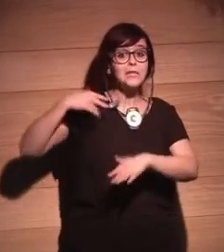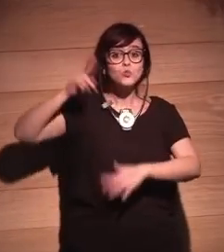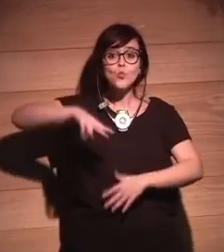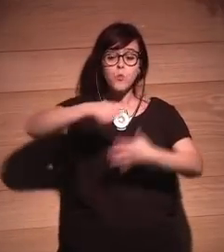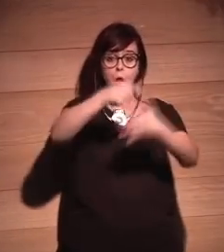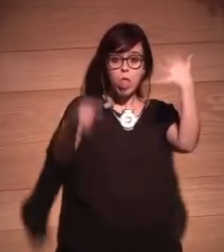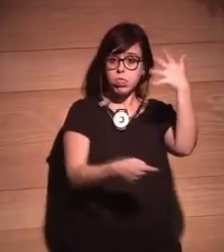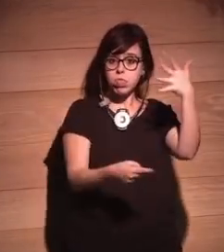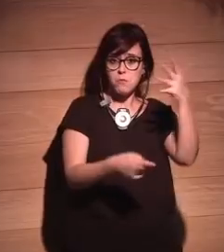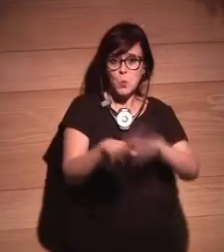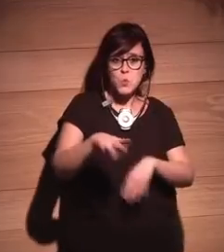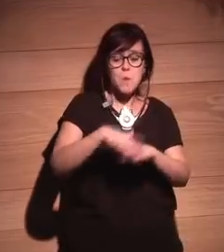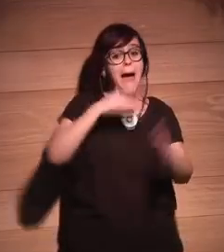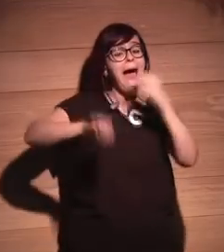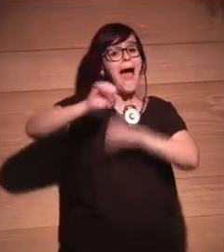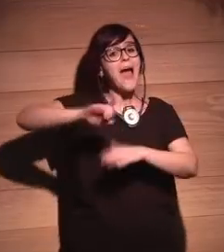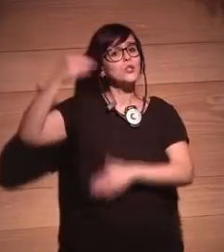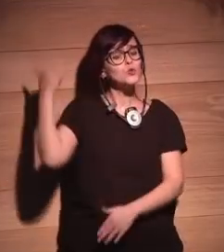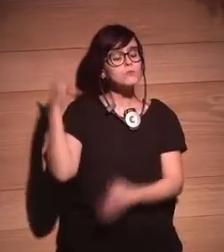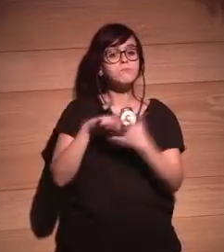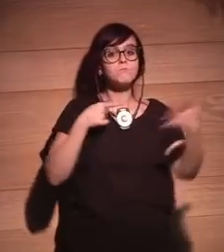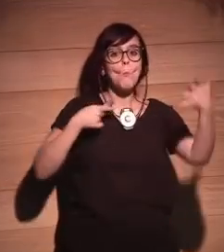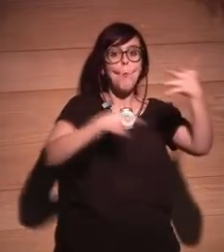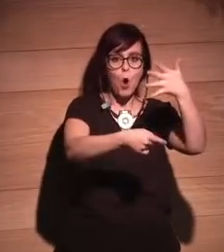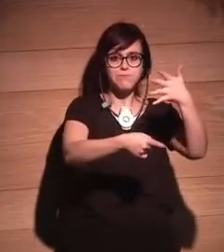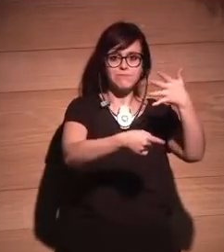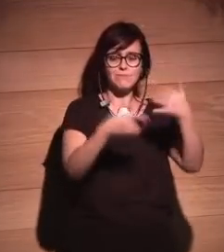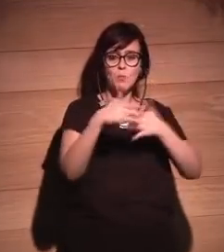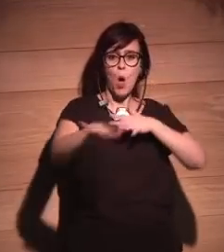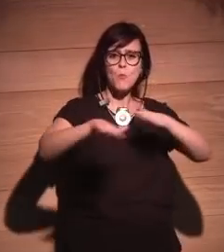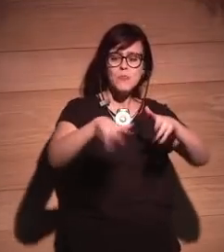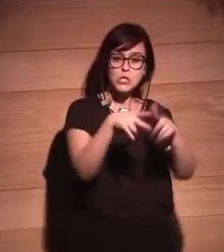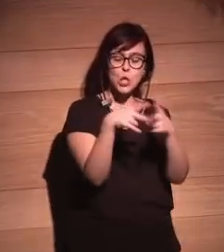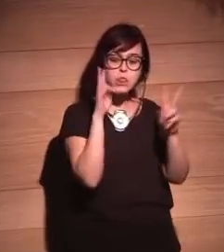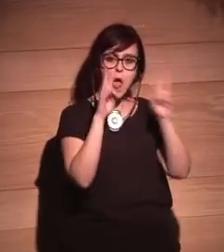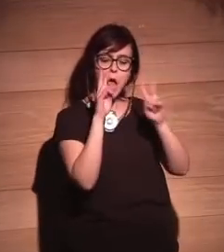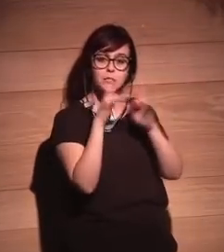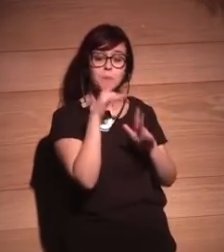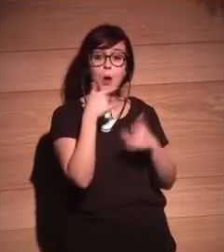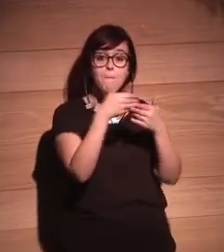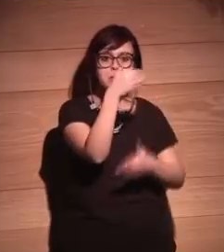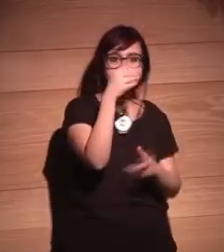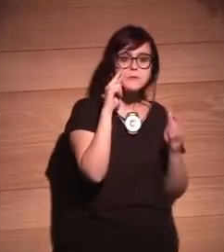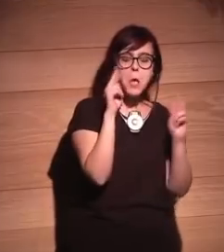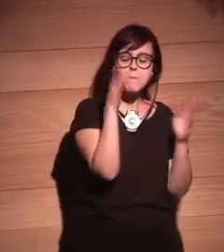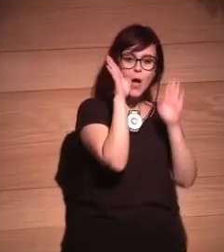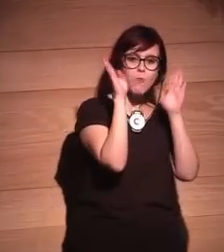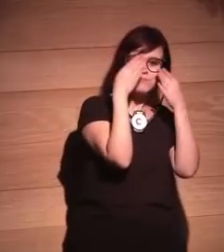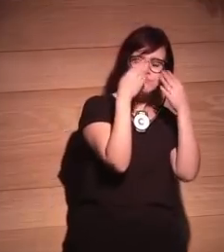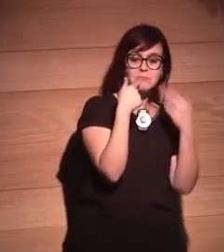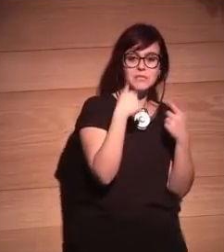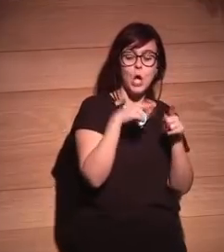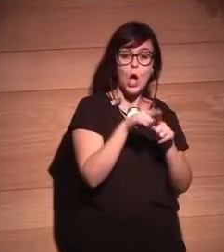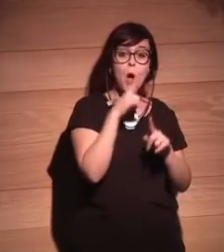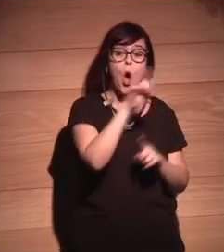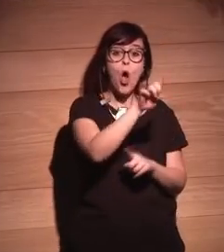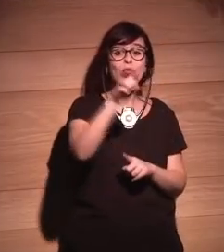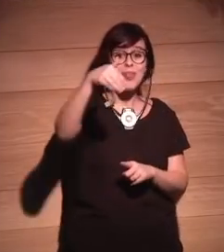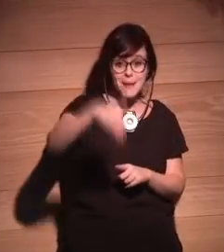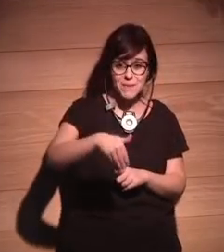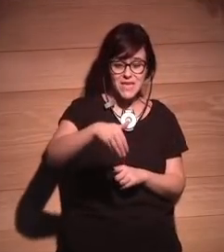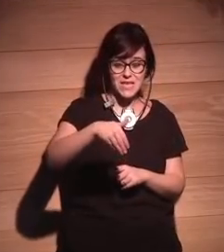prensa entró en este ranking hace unos años y en los movimientos sociales se veía. Los que no lo veían era la prensa. Pero cuando en España se produce el